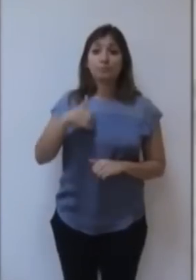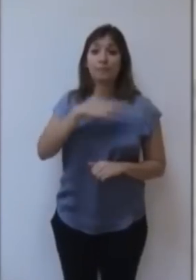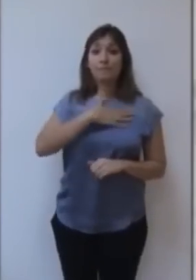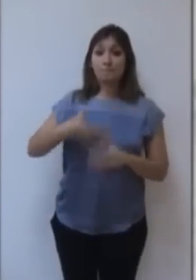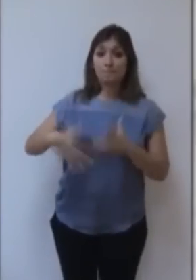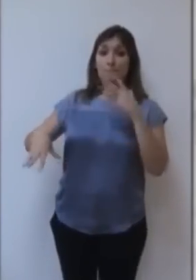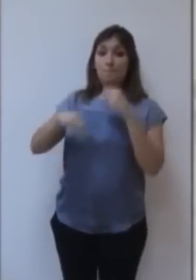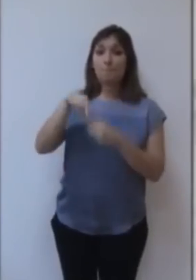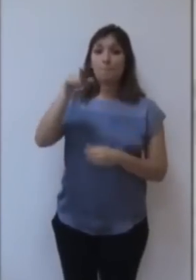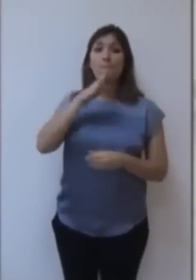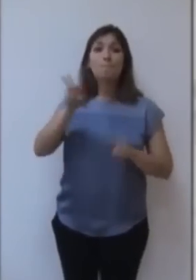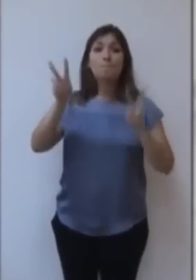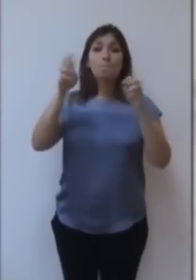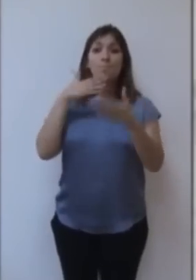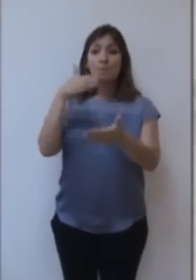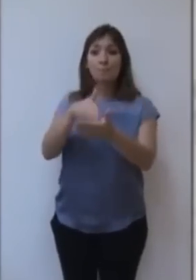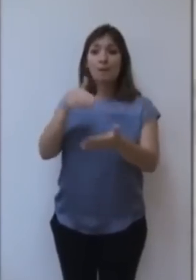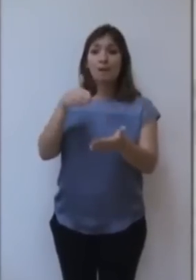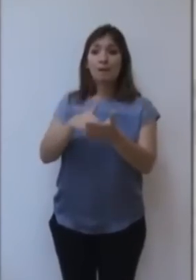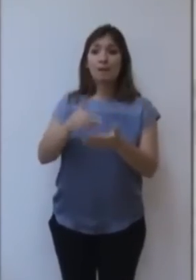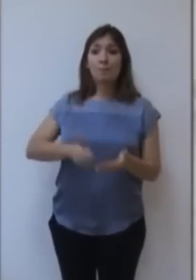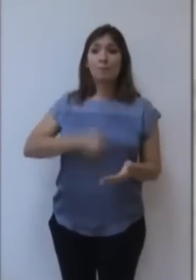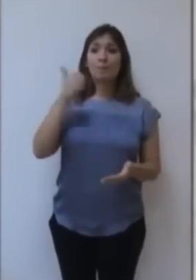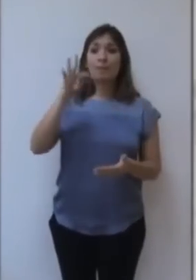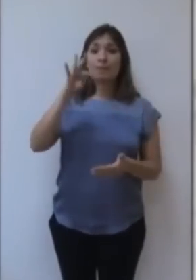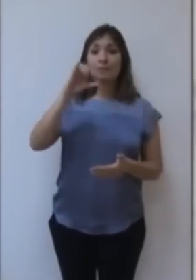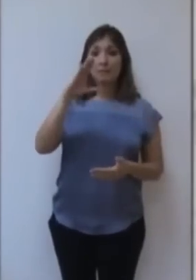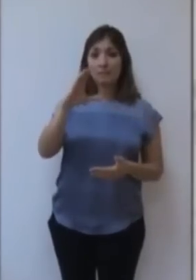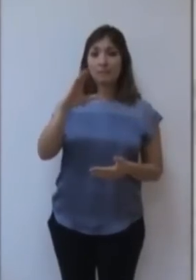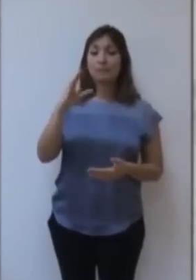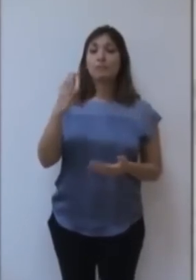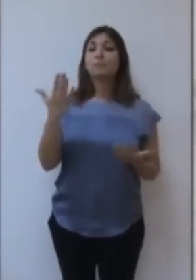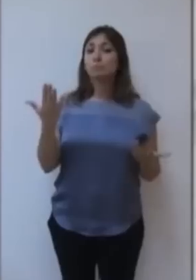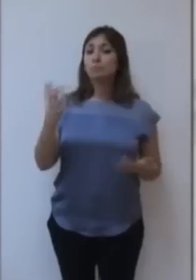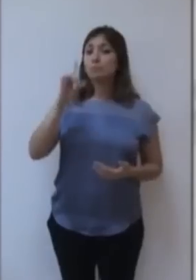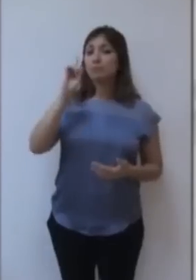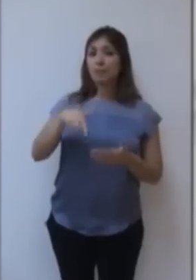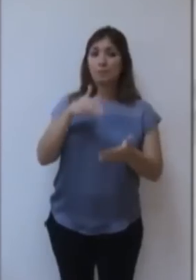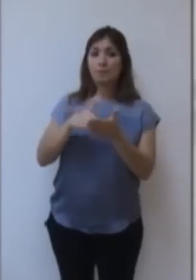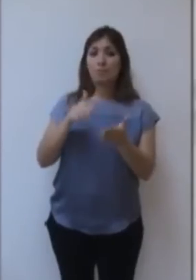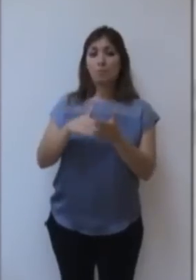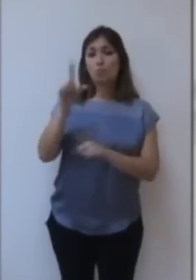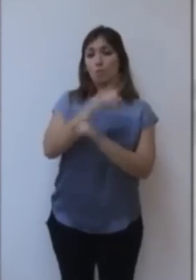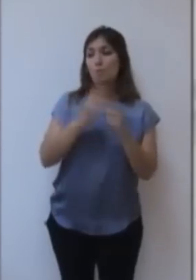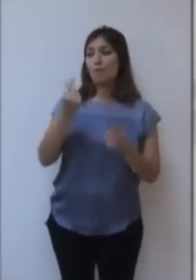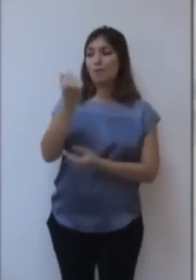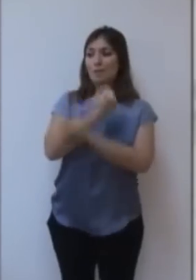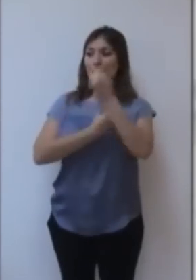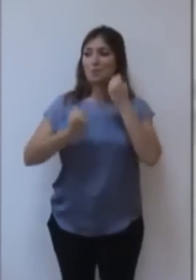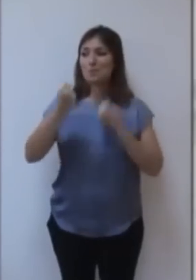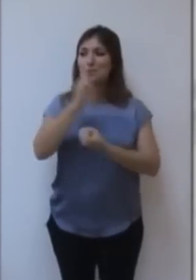este capítulo de barreras, y hablando además de las TIC, ¿no? Que también está las barreras económicas, ¿no? Que